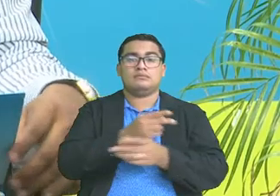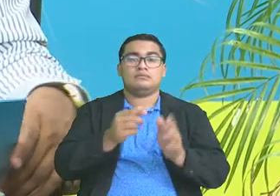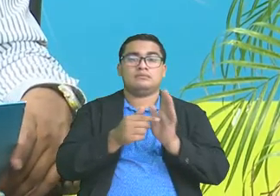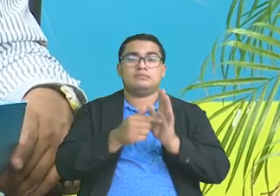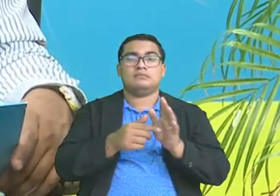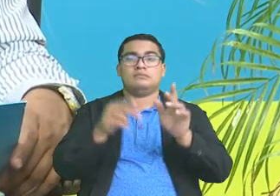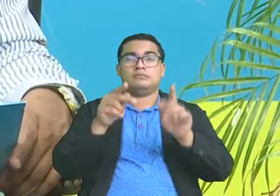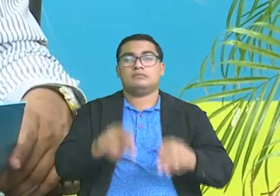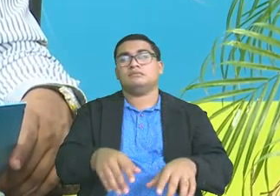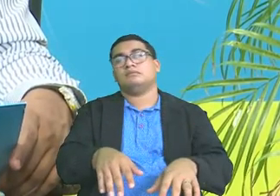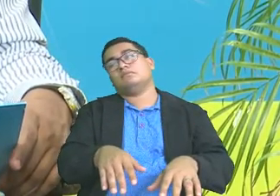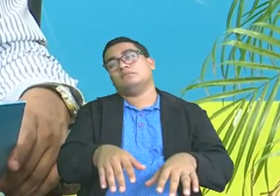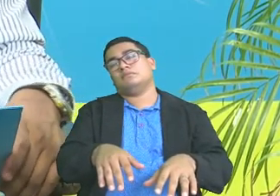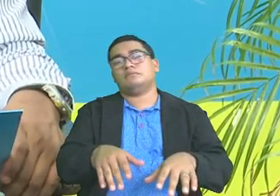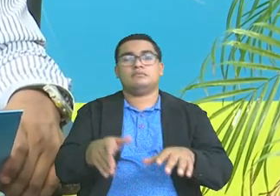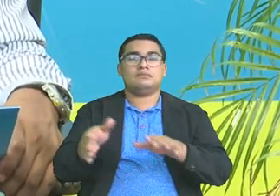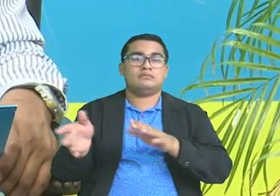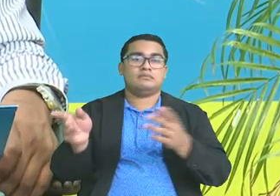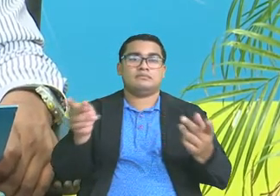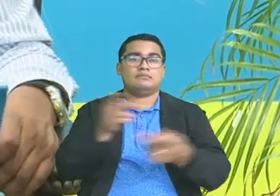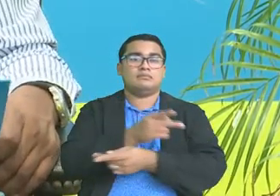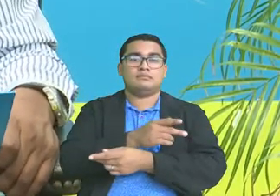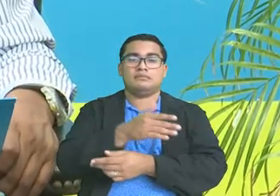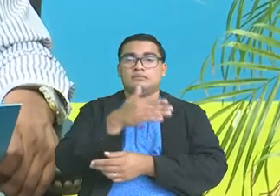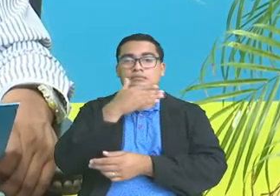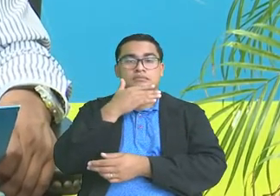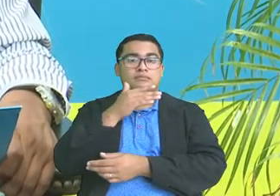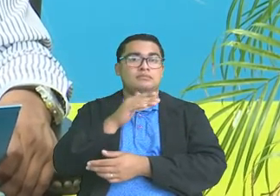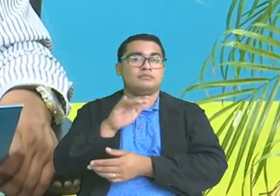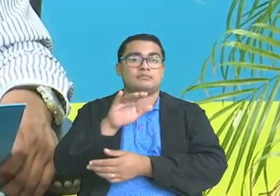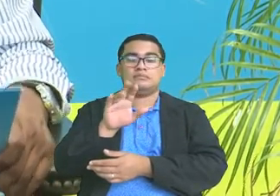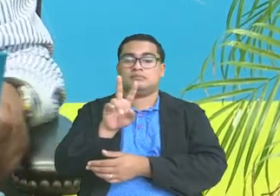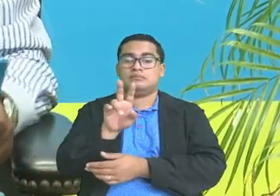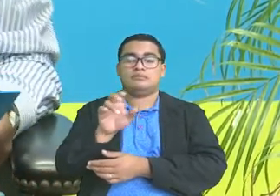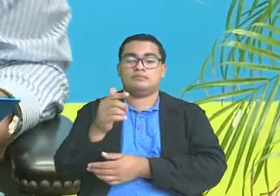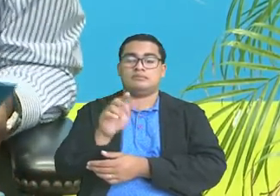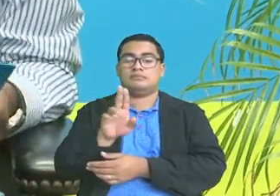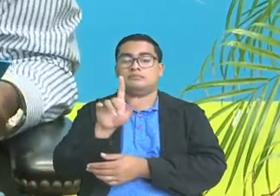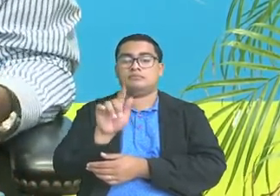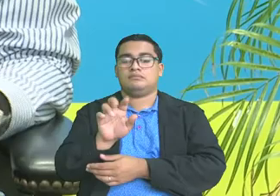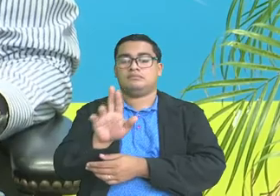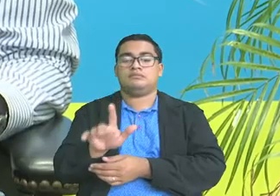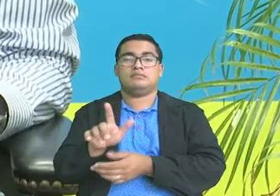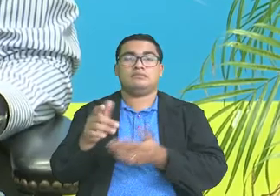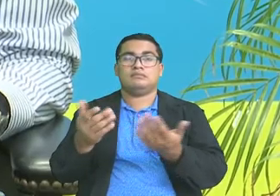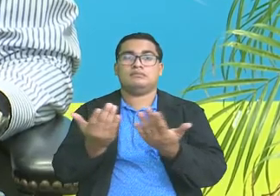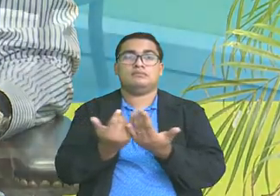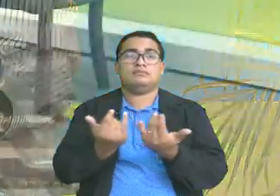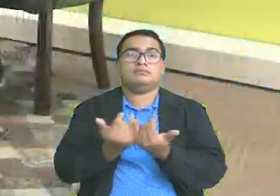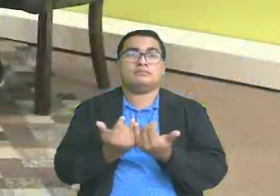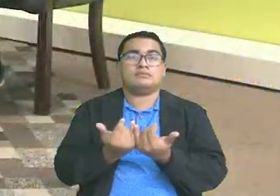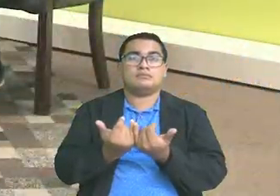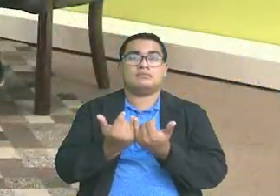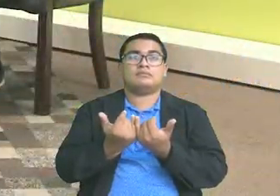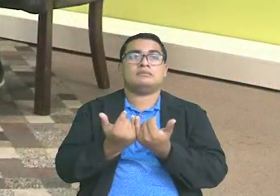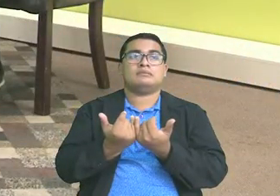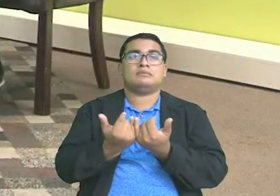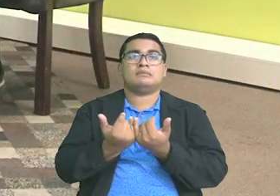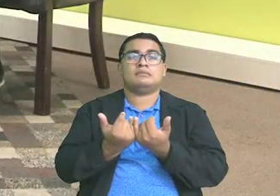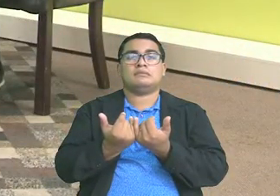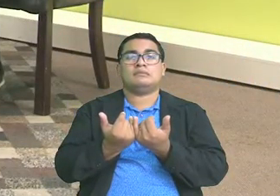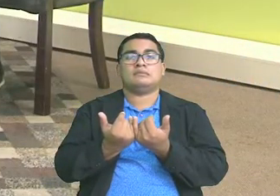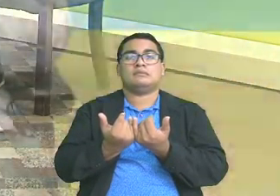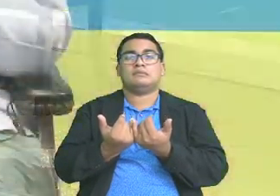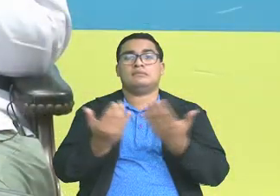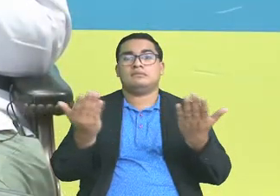en estado vegetal, queda completamente inconsciente, está vivo. Sí, pero luego está el escenario el malo, ¿verdad?